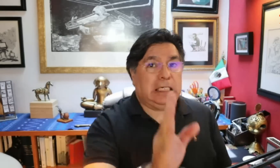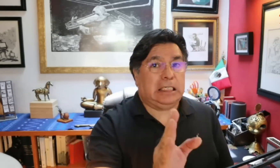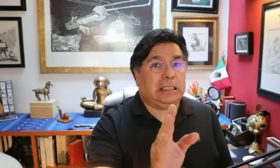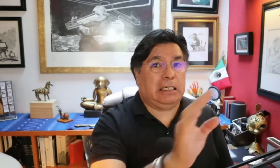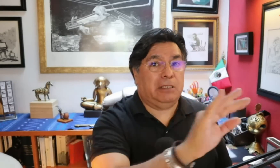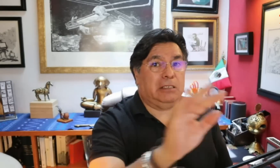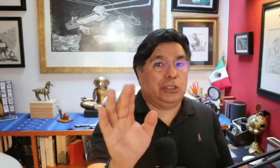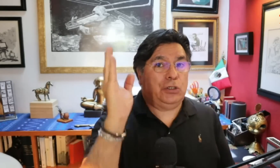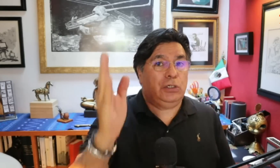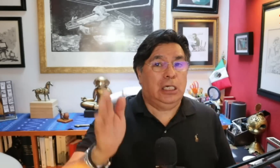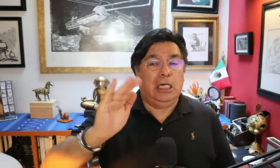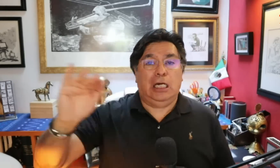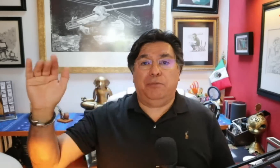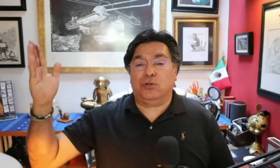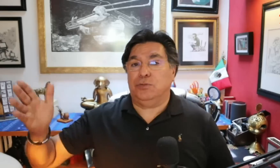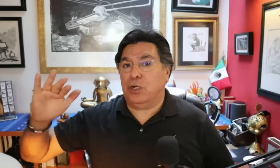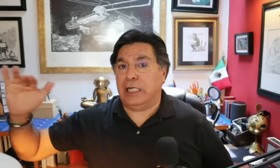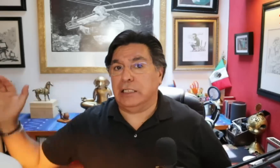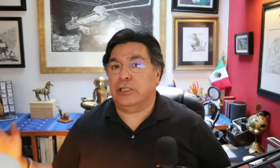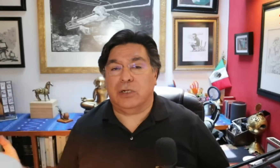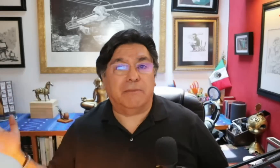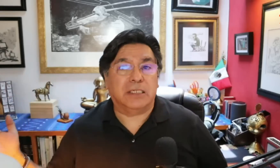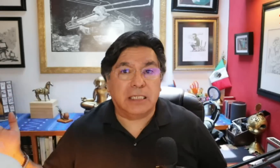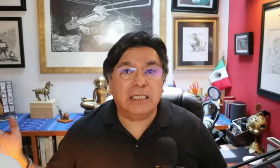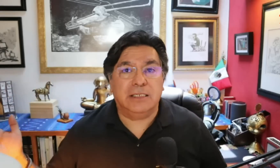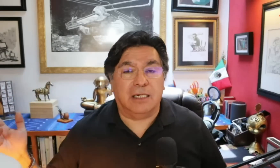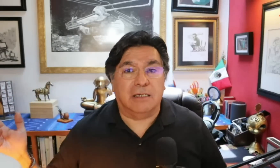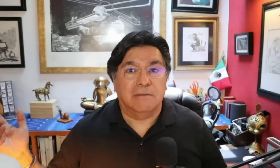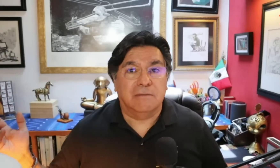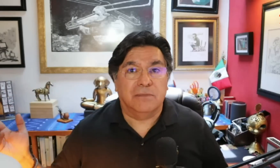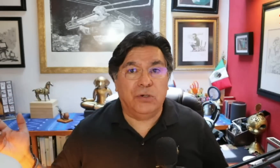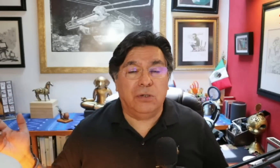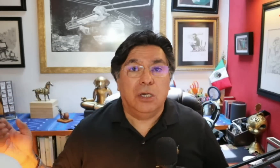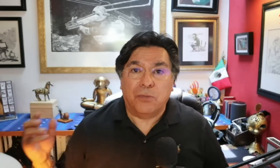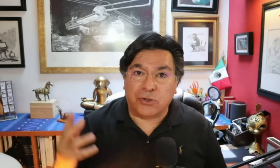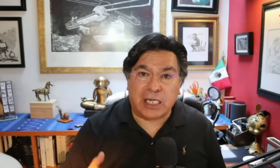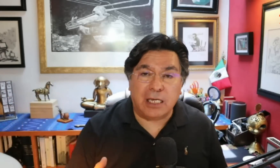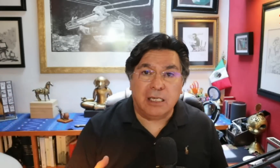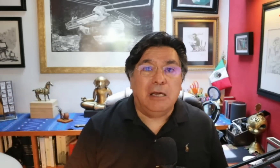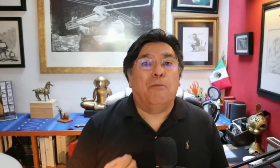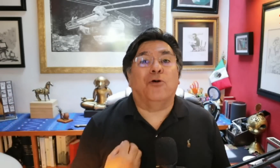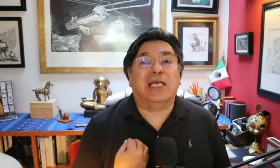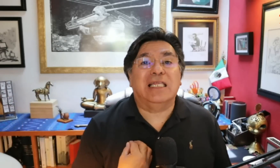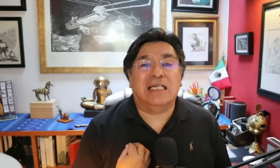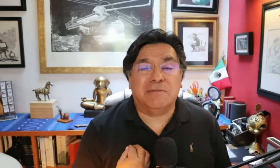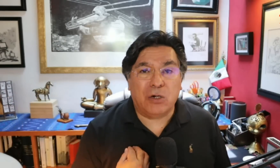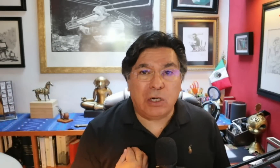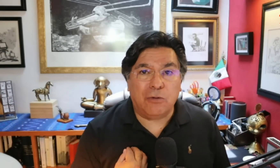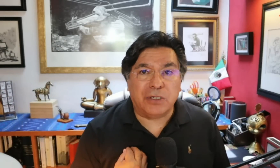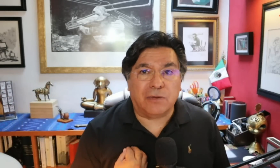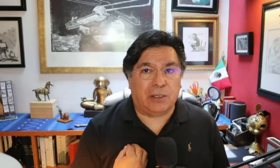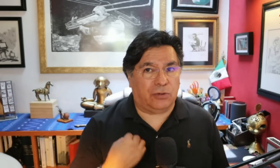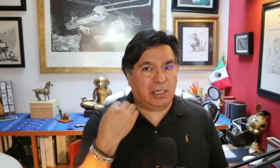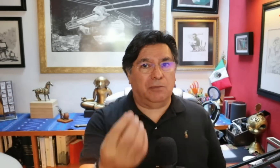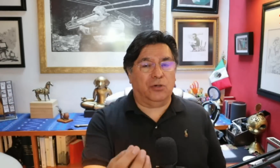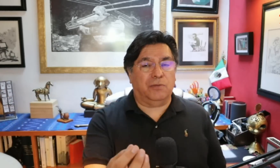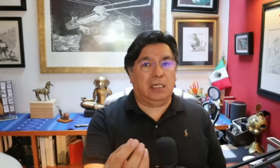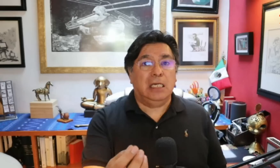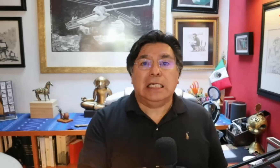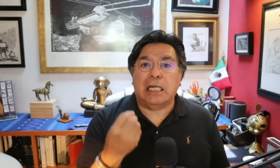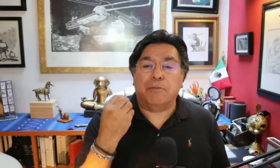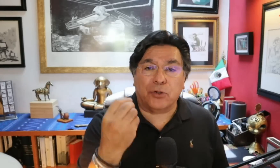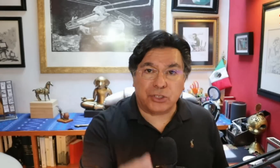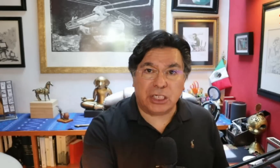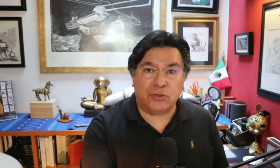le tiene que dar la bendición al próximo candidato a la presidencia, ¿no? ¿Por qué? Porque Andrés Manuel López Obrador sabe muy